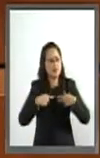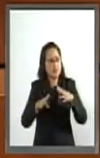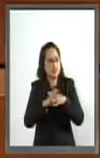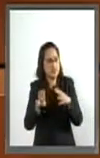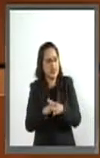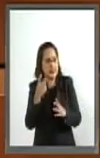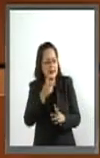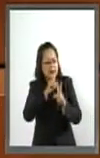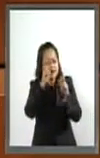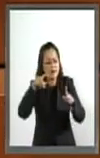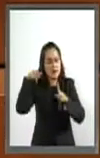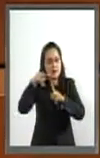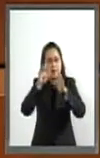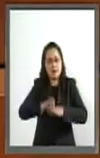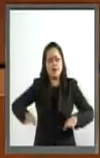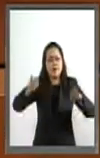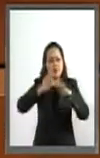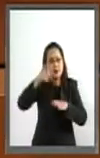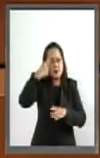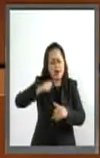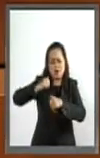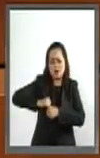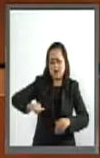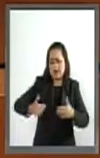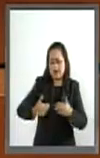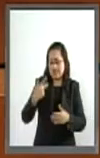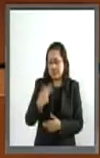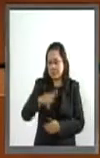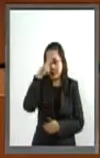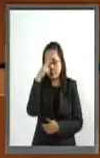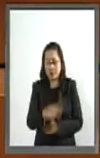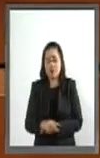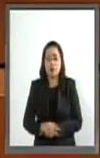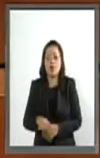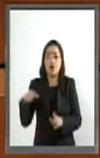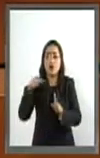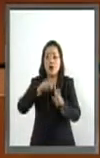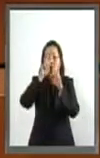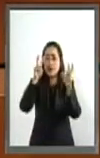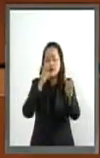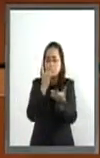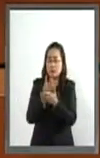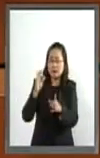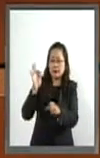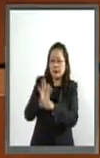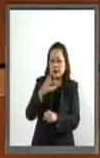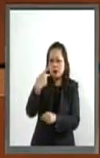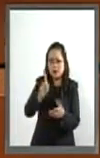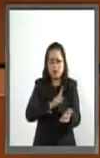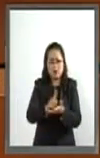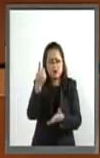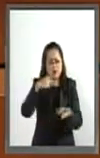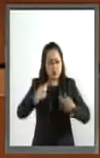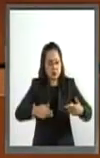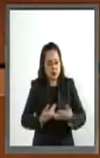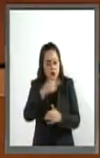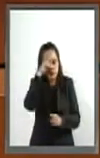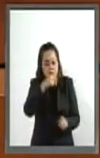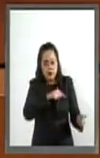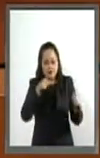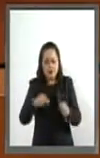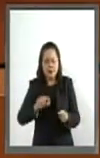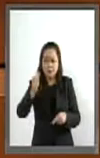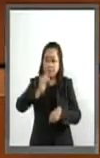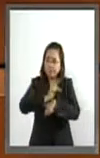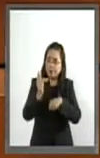es un tema prioritario de las autoridades mexicanas. No se trata únicamente de defender los derechos de nuestros connacionales que se encuentran